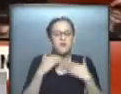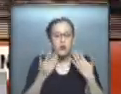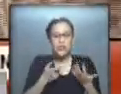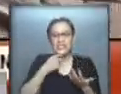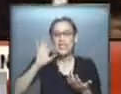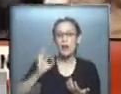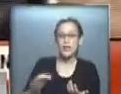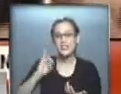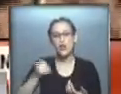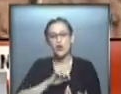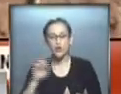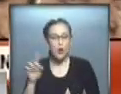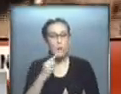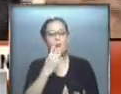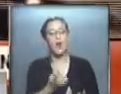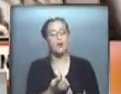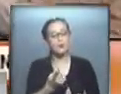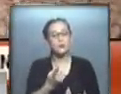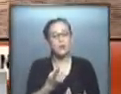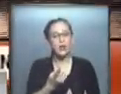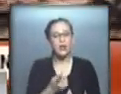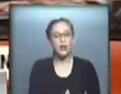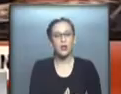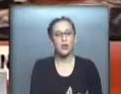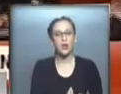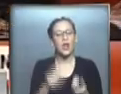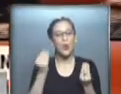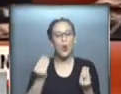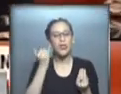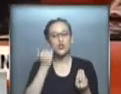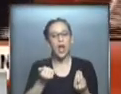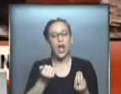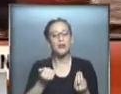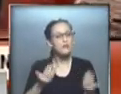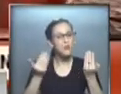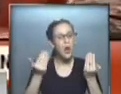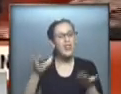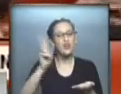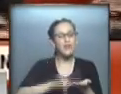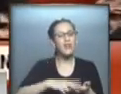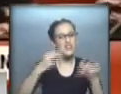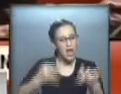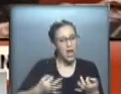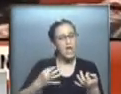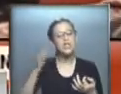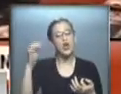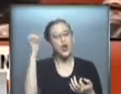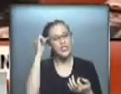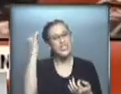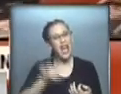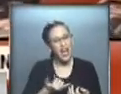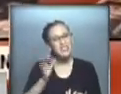esto se sabe cuándo tendrá el alta del gobernador él está está consciente estuvo consciente de lo que sucedió